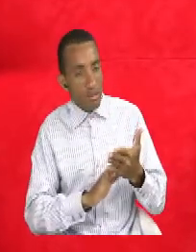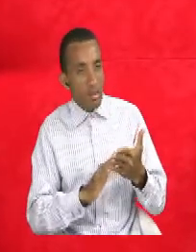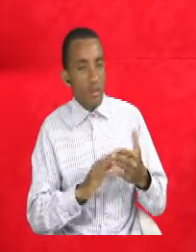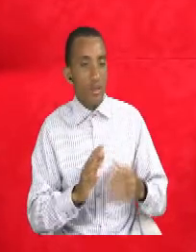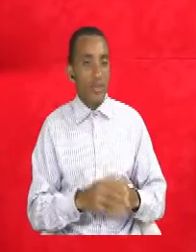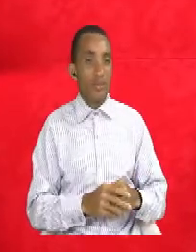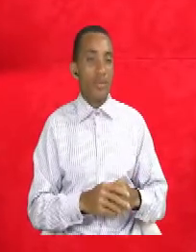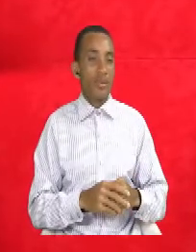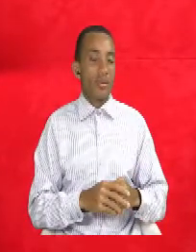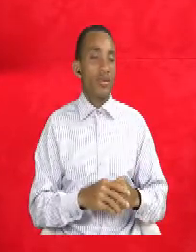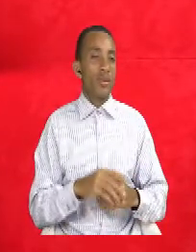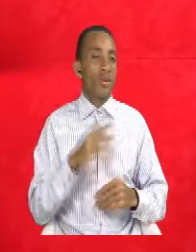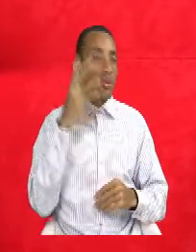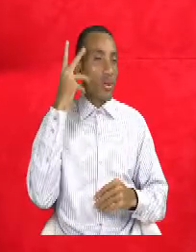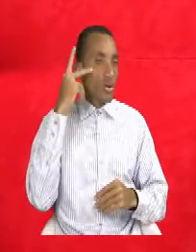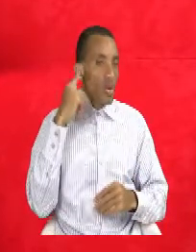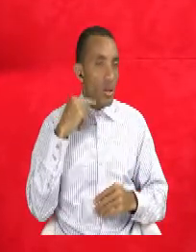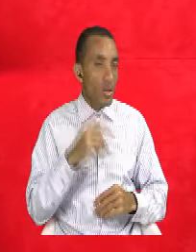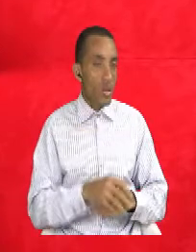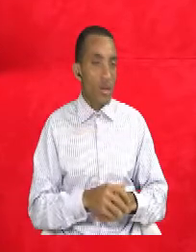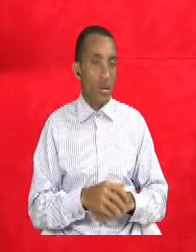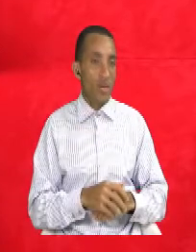llevamos diariamente y